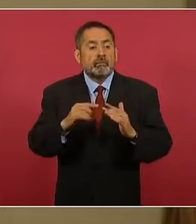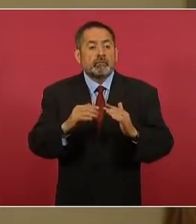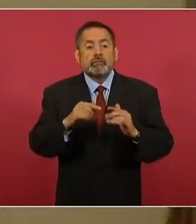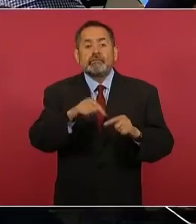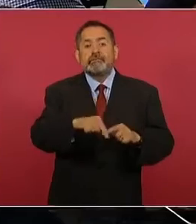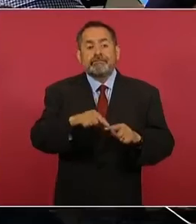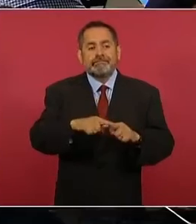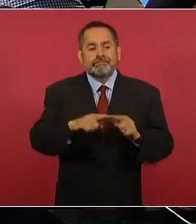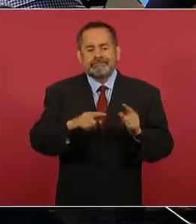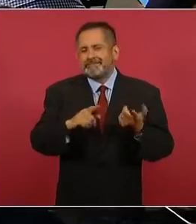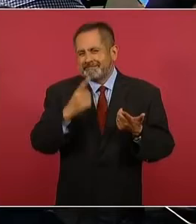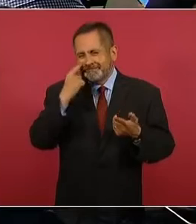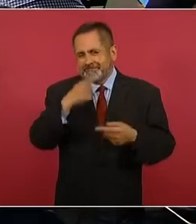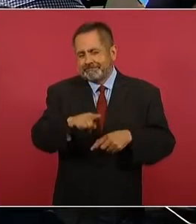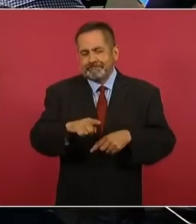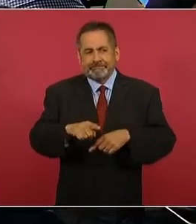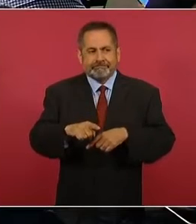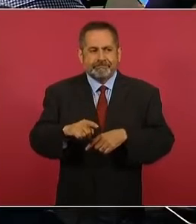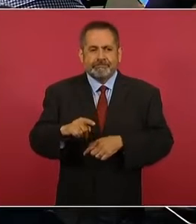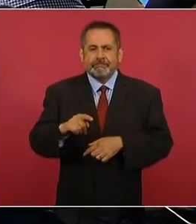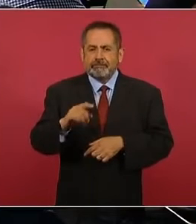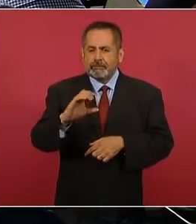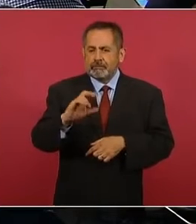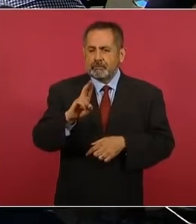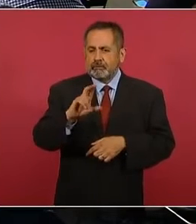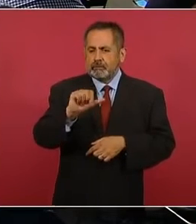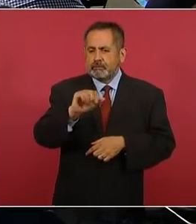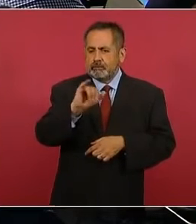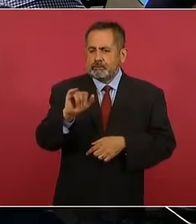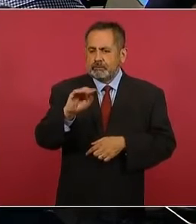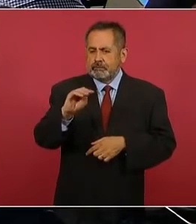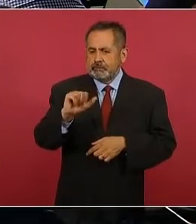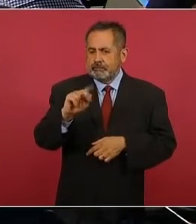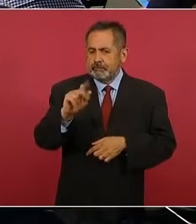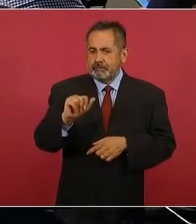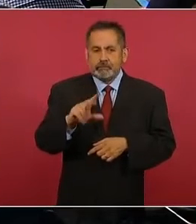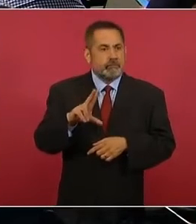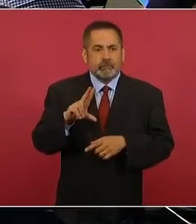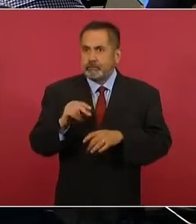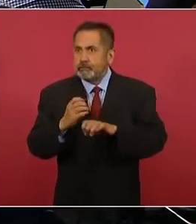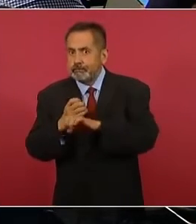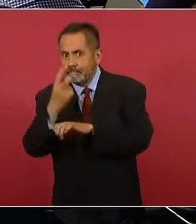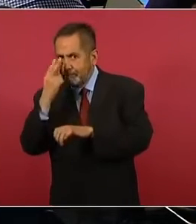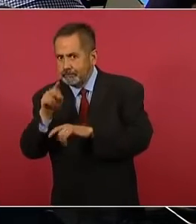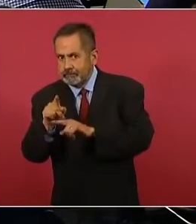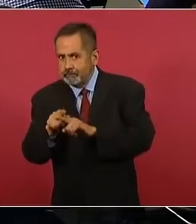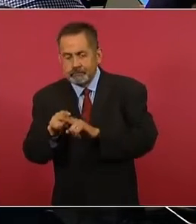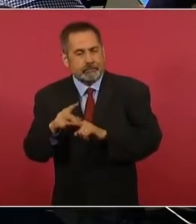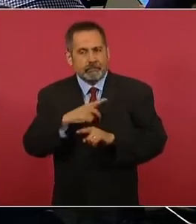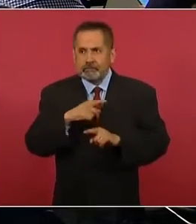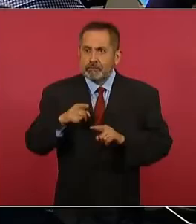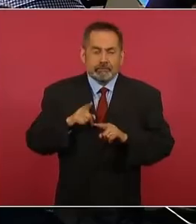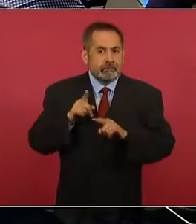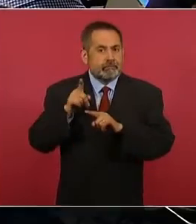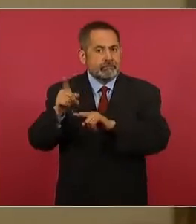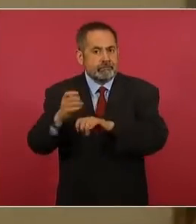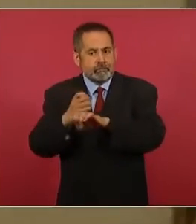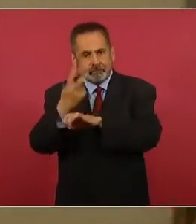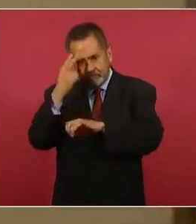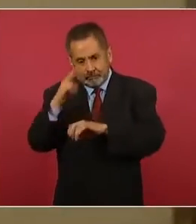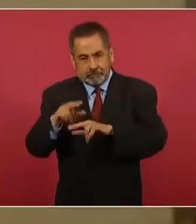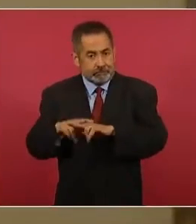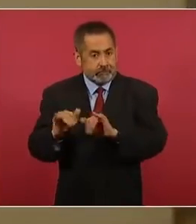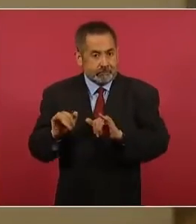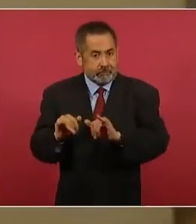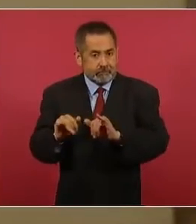en la alcaldía Coajimalpa, no en el Estado de México. Entonces, nunca se debieron de haber abierto las carpetas en el Estado de México,